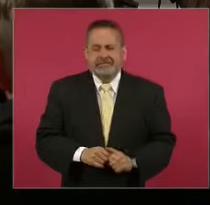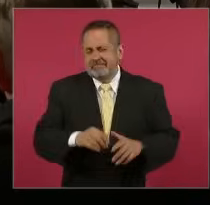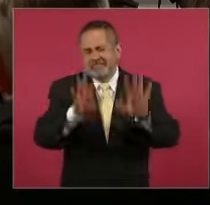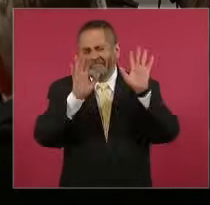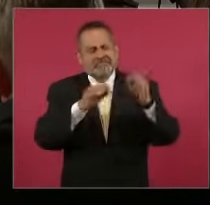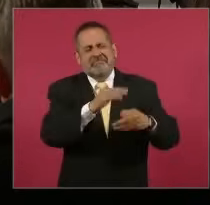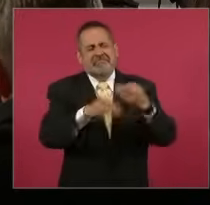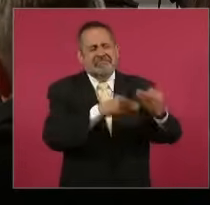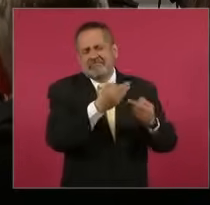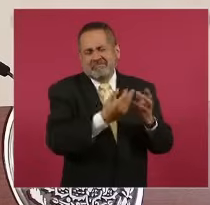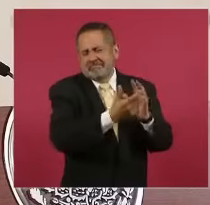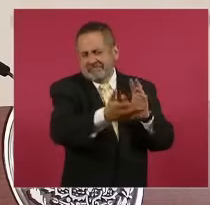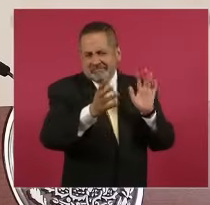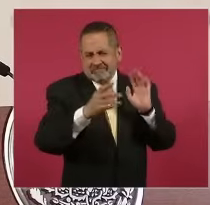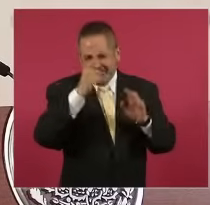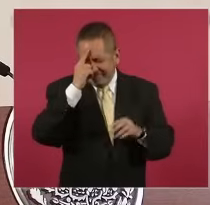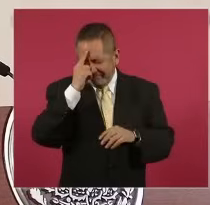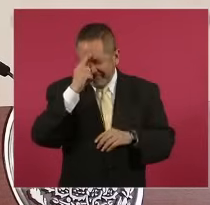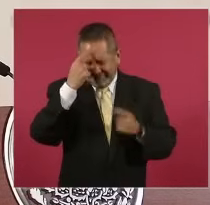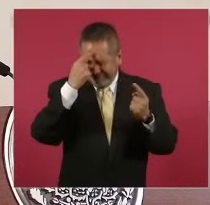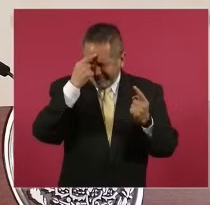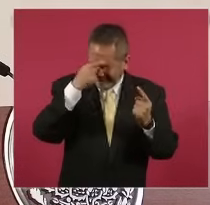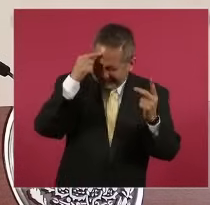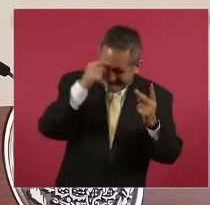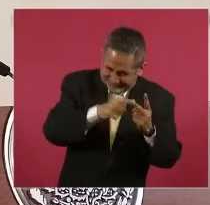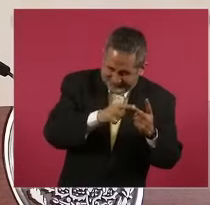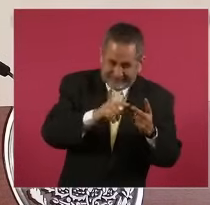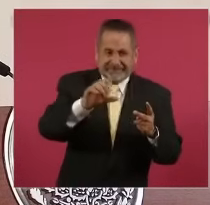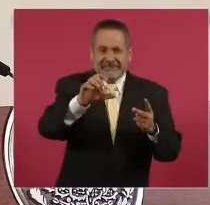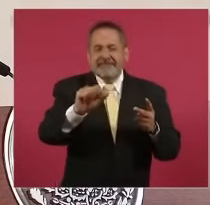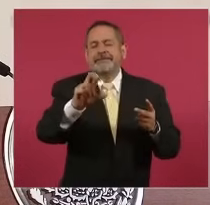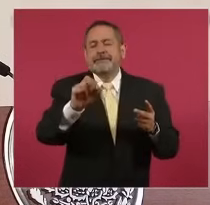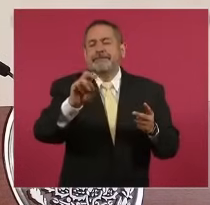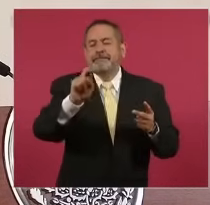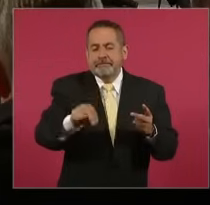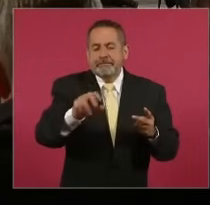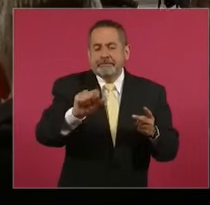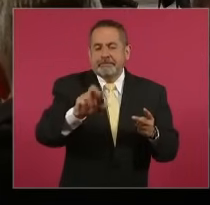Bueno, todos, pero estoy buscando a Carmen Aristegui.